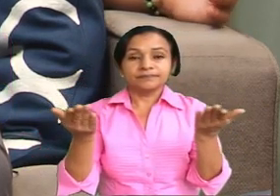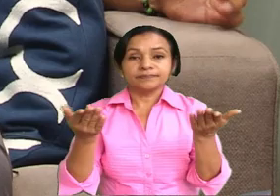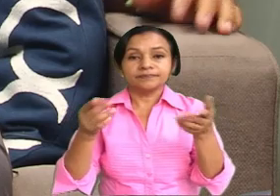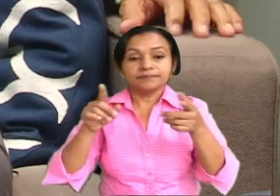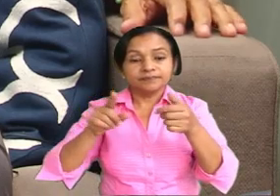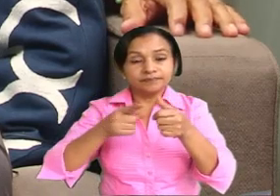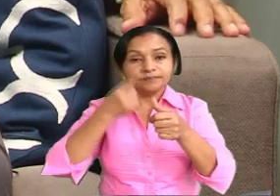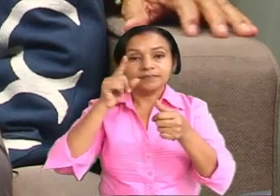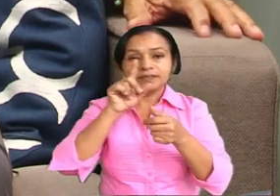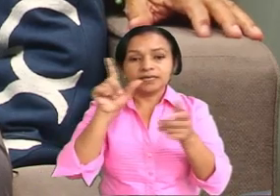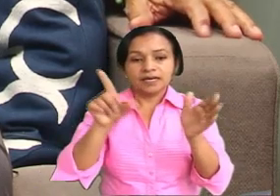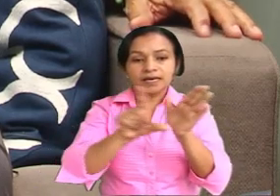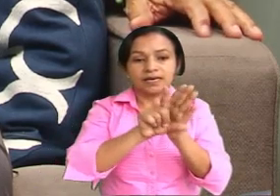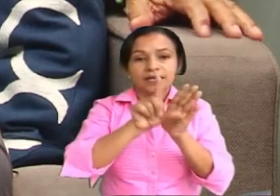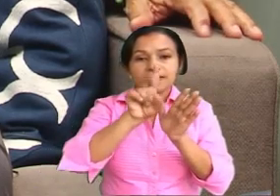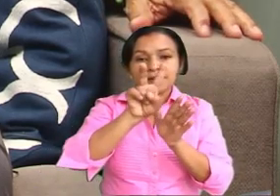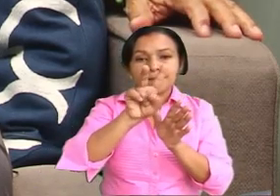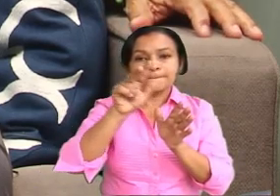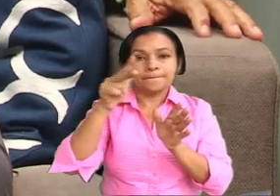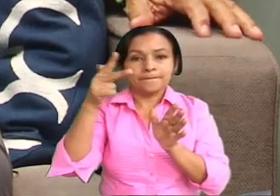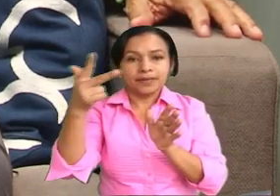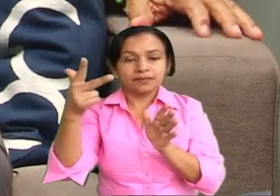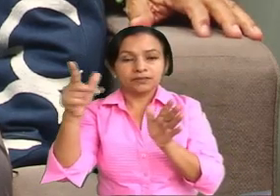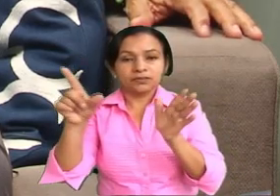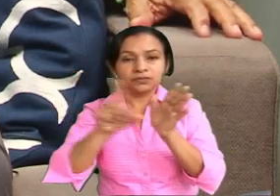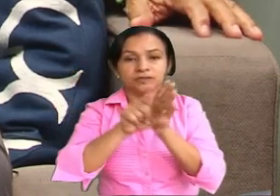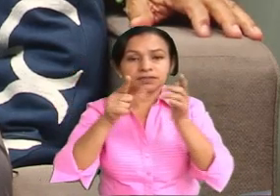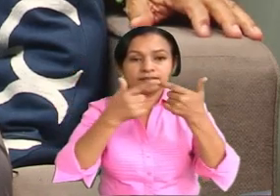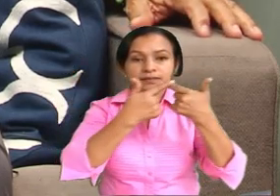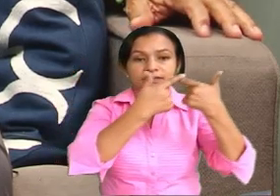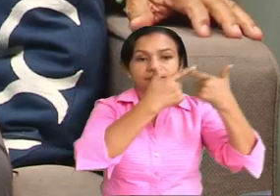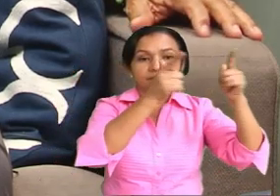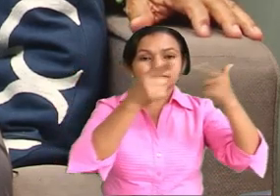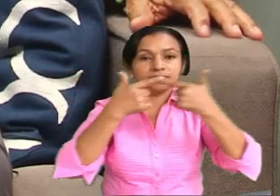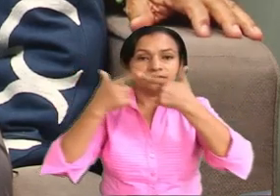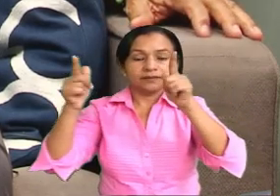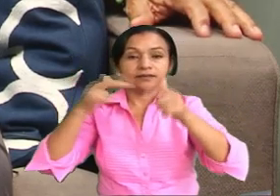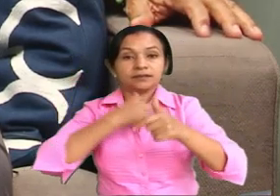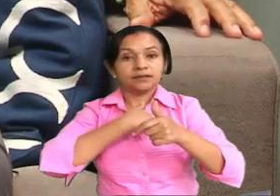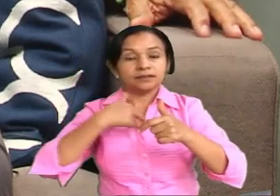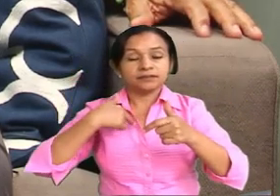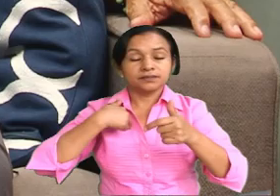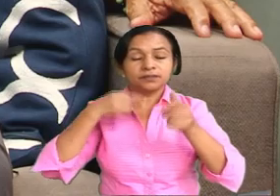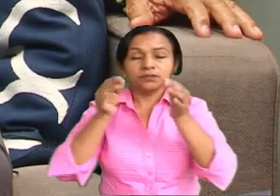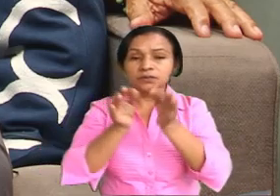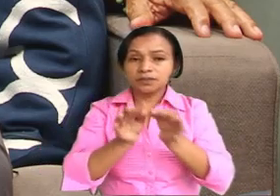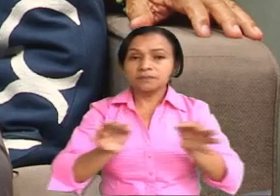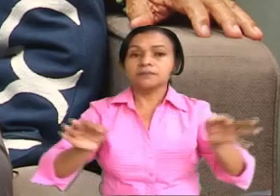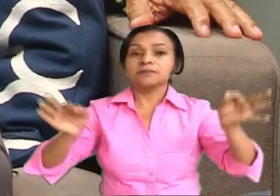nacen con la ley 28, ley de la autonomía. Okay. Y están jugando un papel